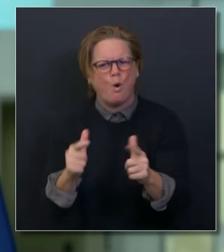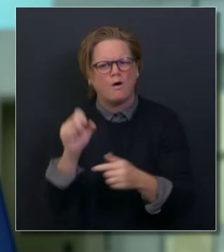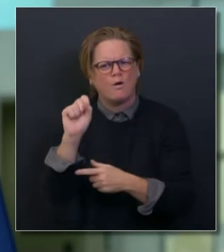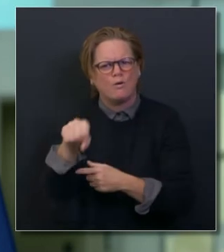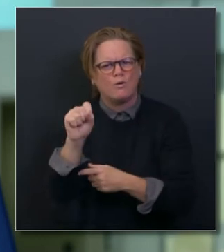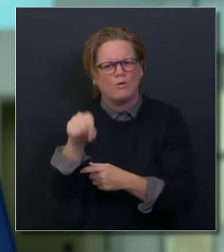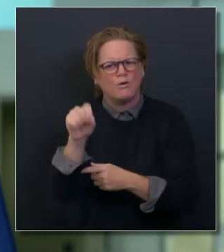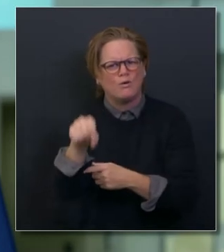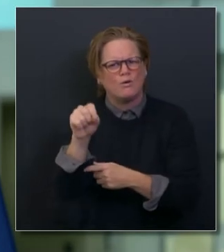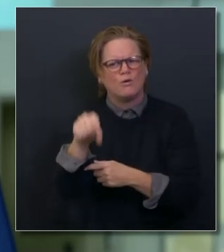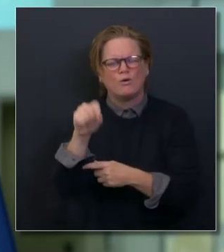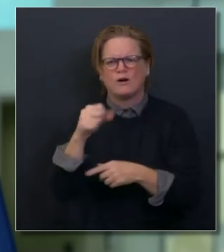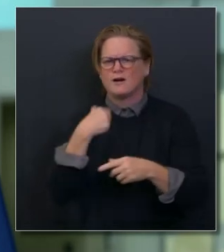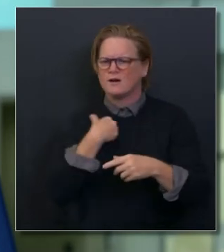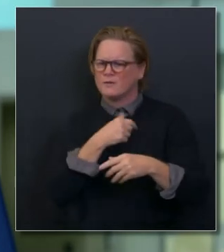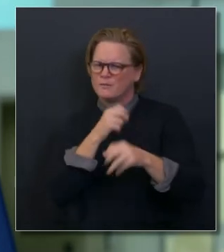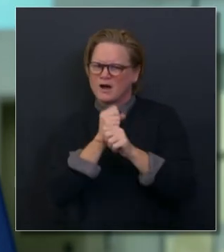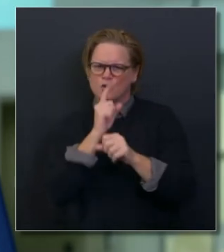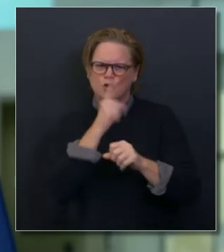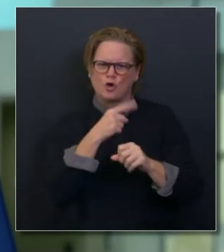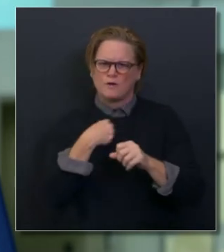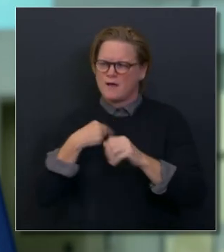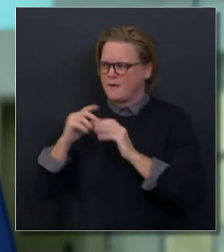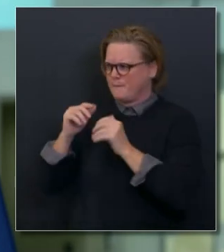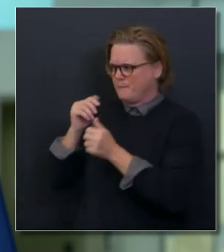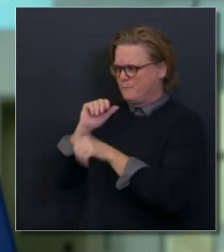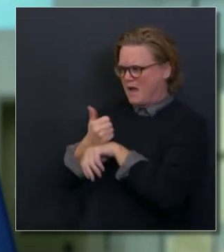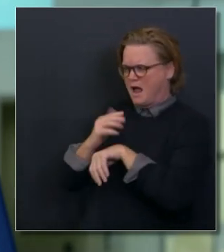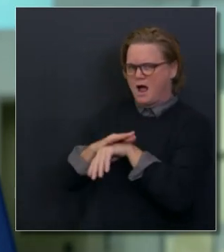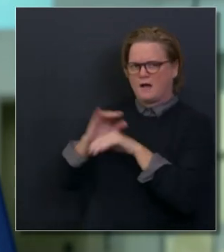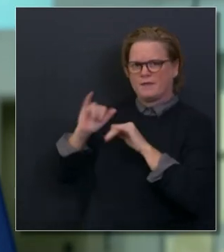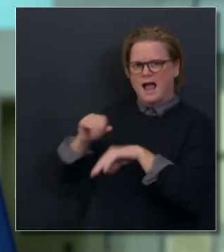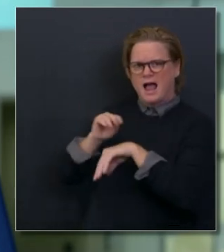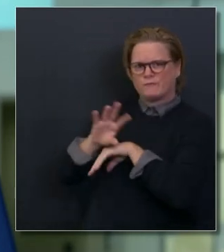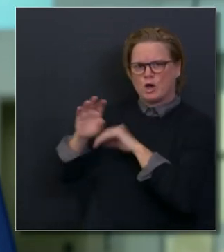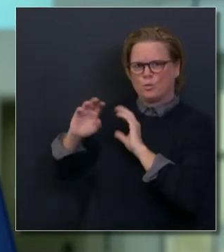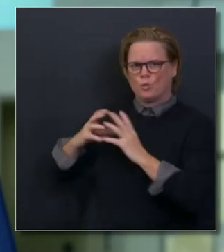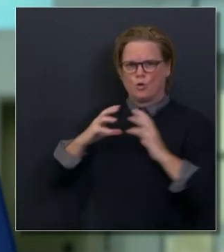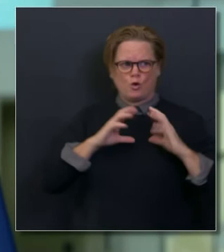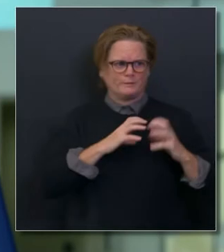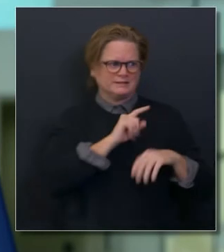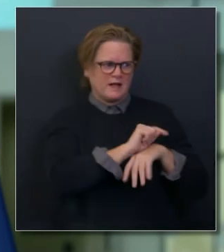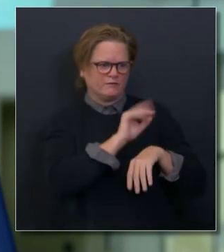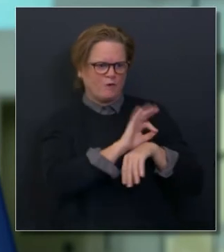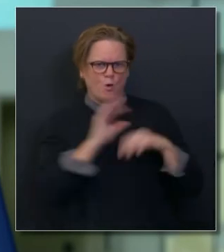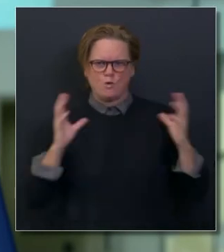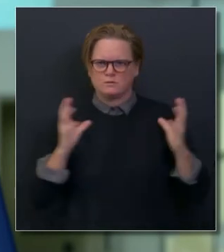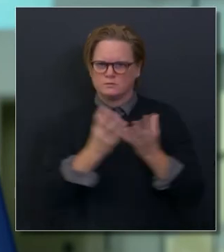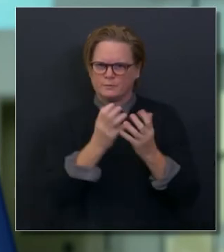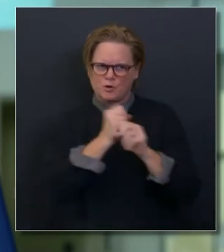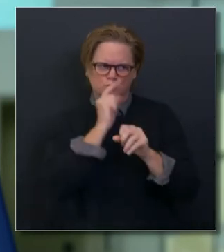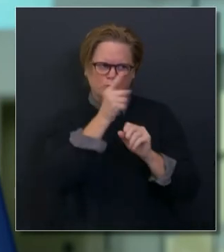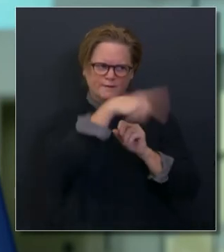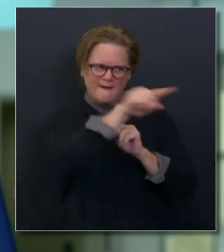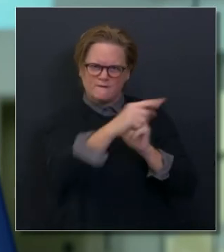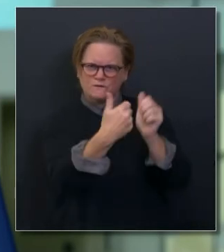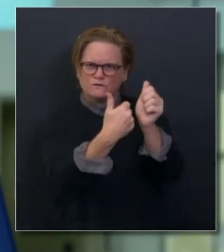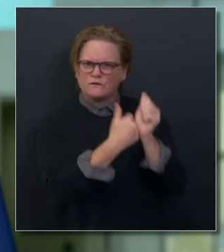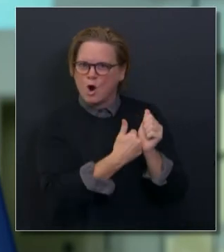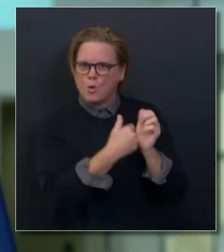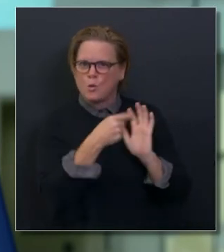vacunas que siga este mismo curso de prioridades establecidos y descritos por el